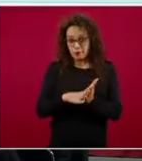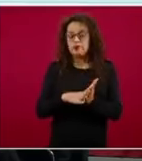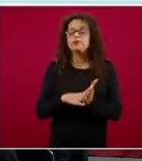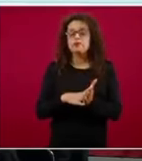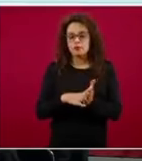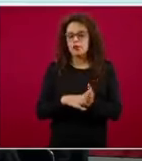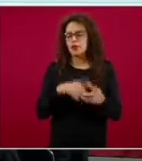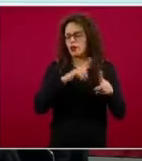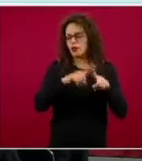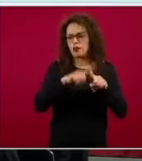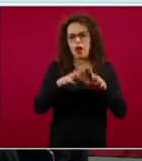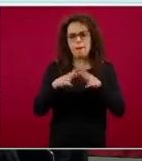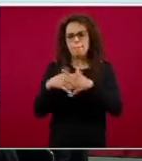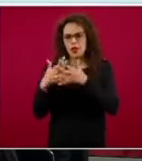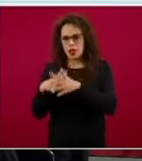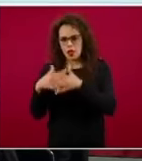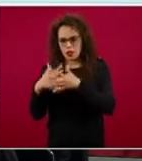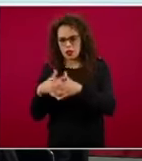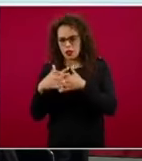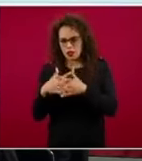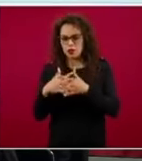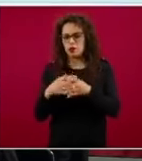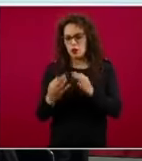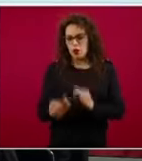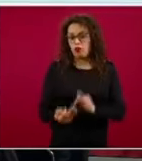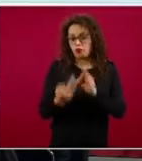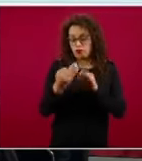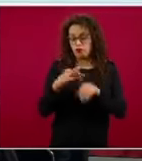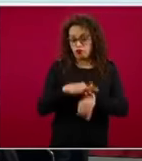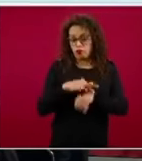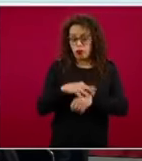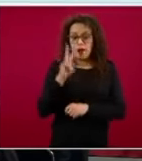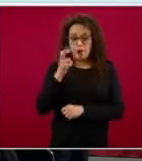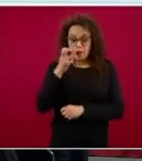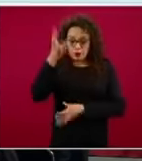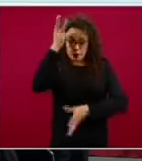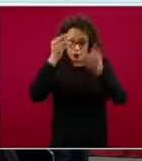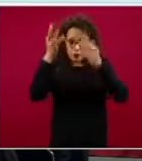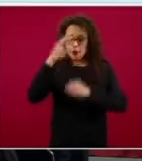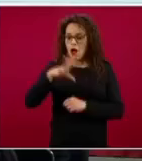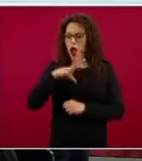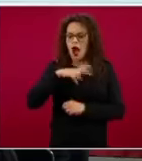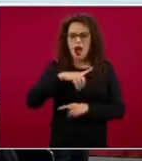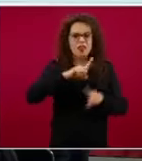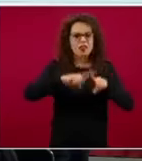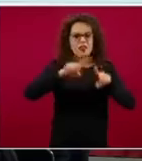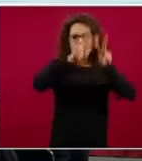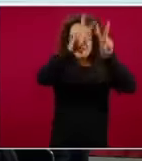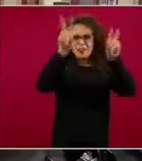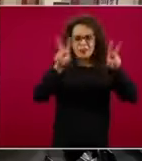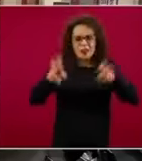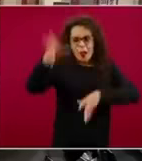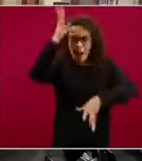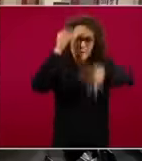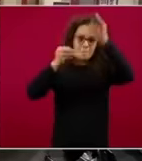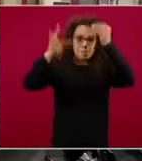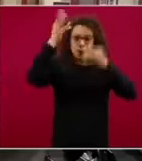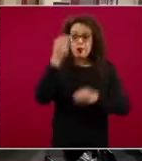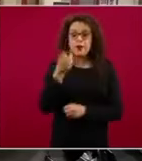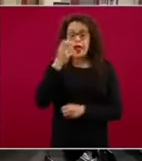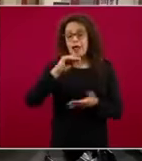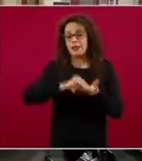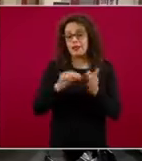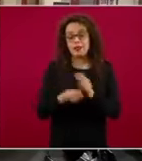también con un componente importante práctico, donde se están viendo varios temas, y también creemos que es una de las